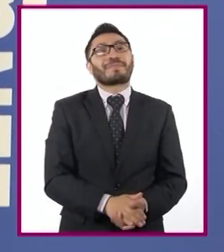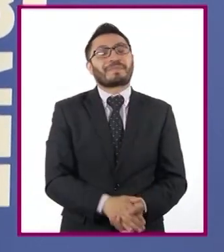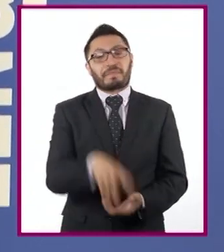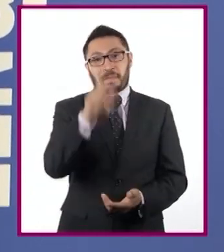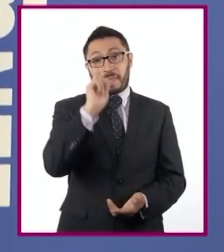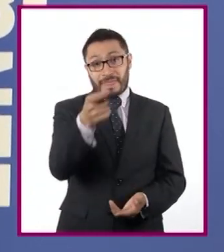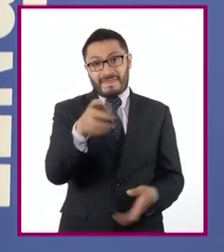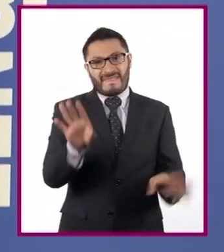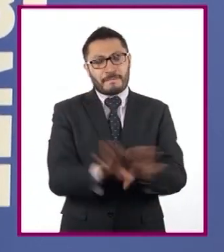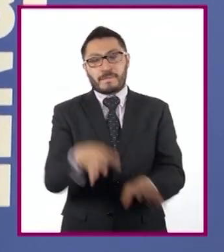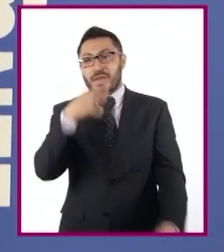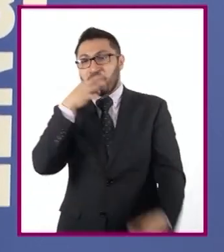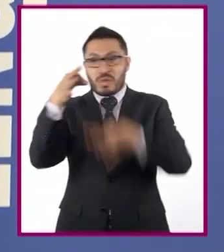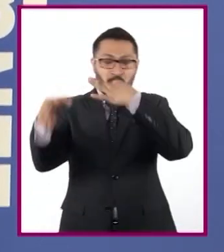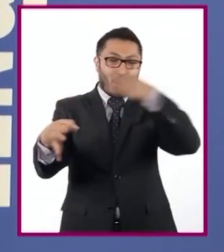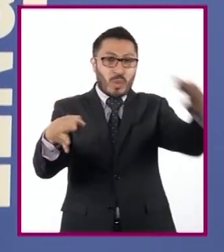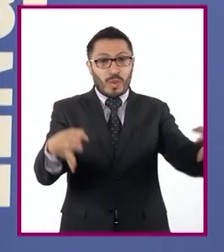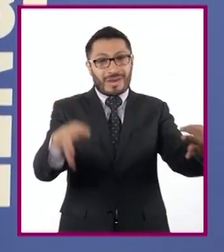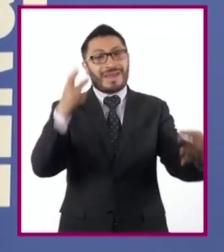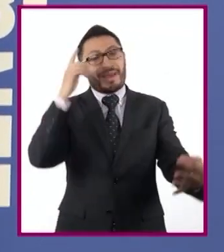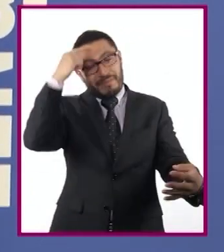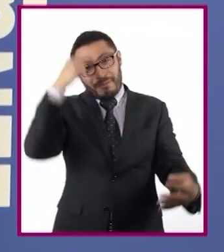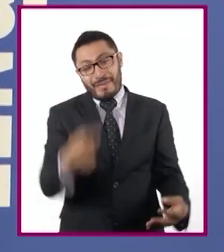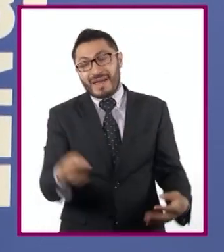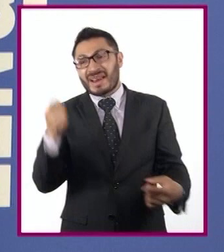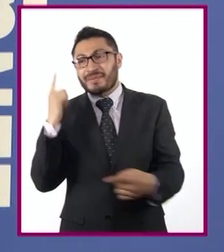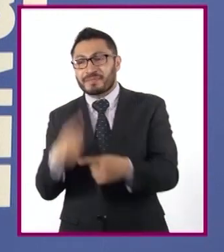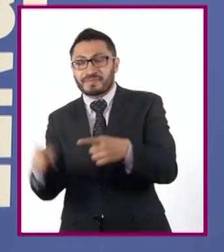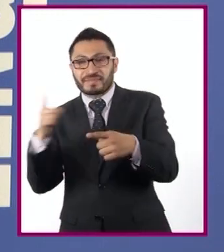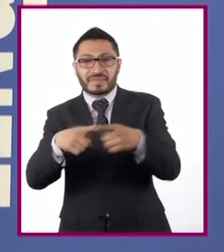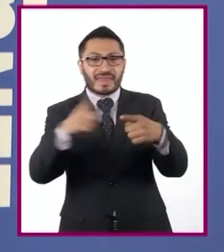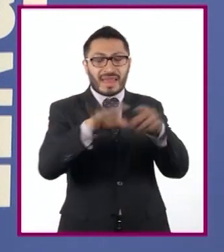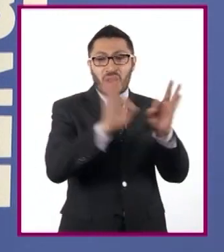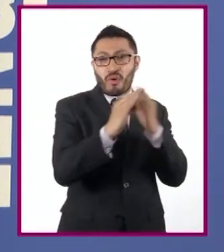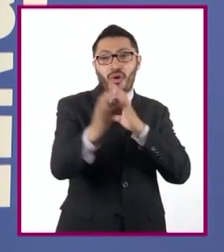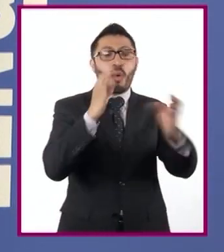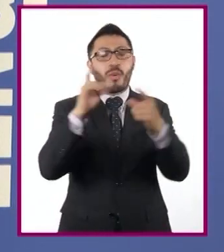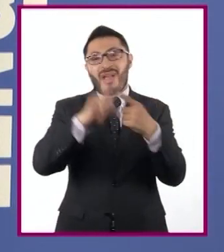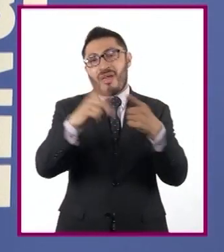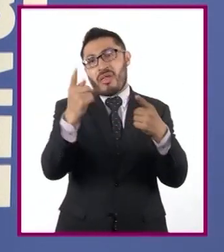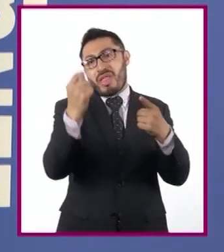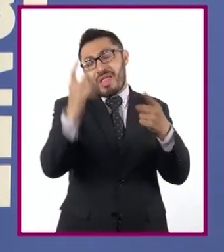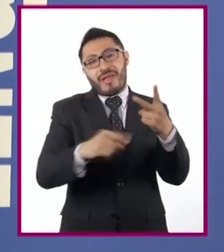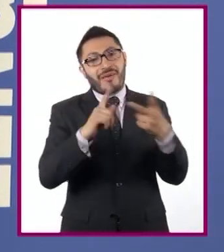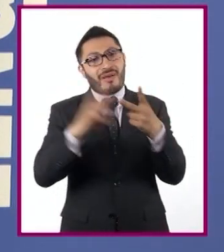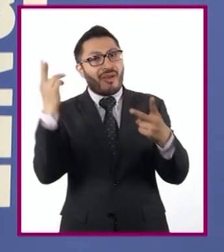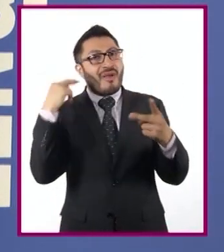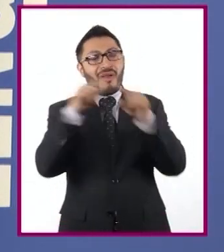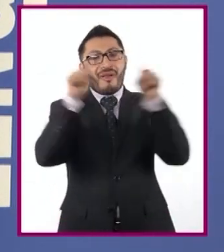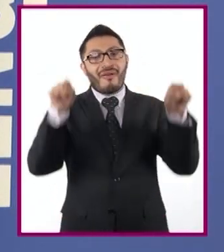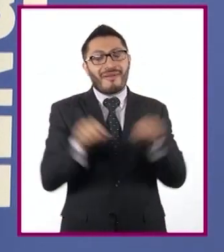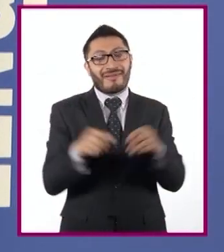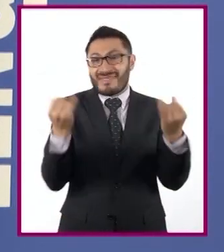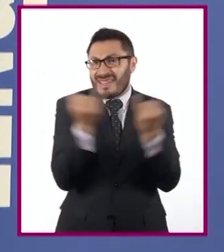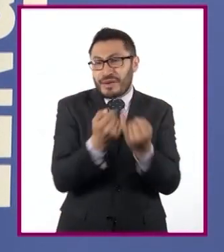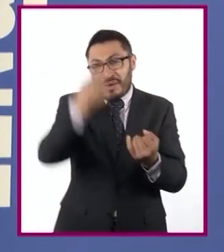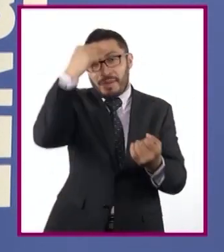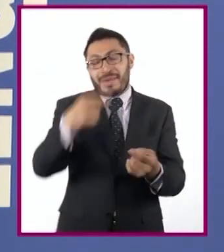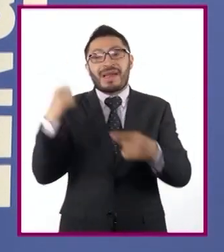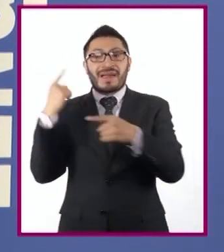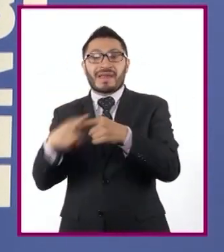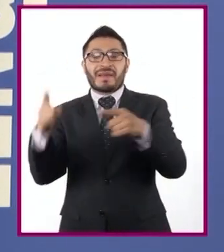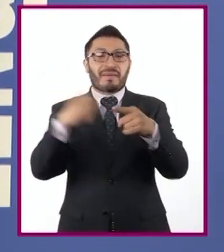decir, los anuncios publicitarios se crean para diferentes medios como son la televisión y la radio, y también para